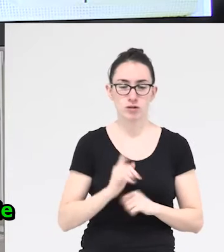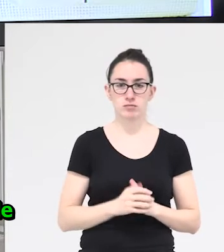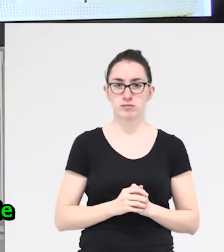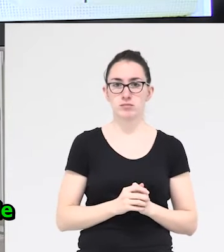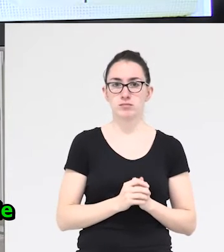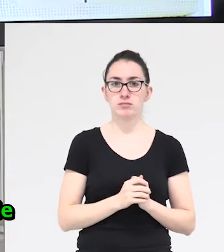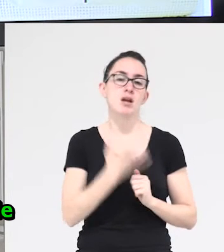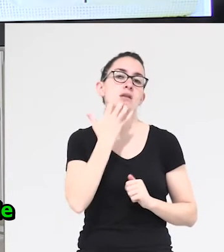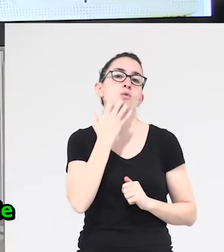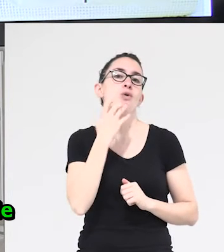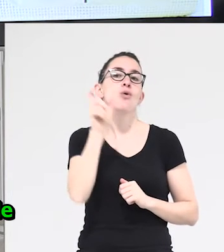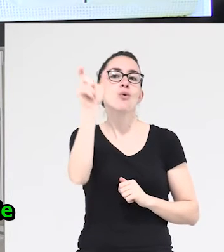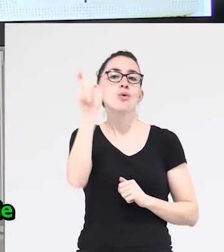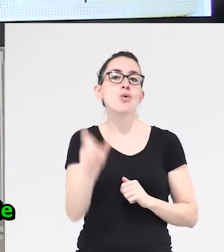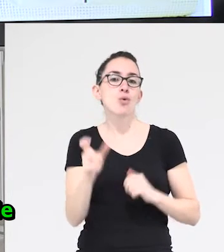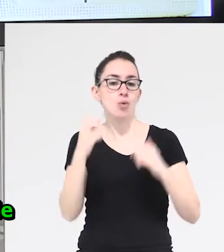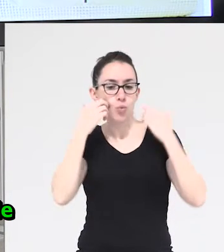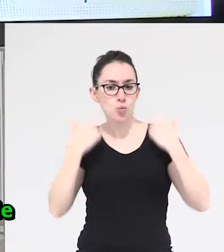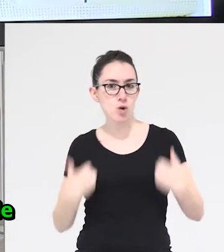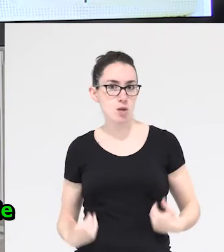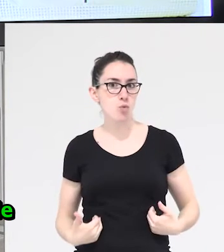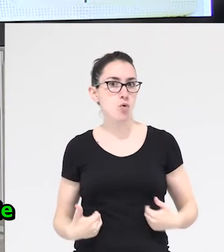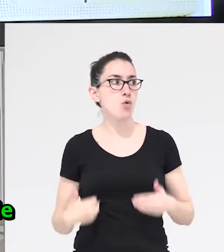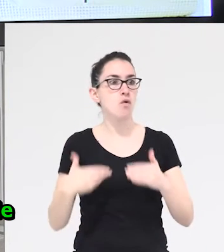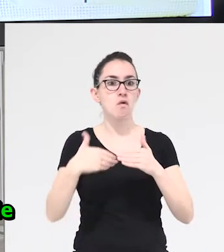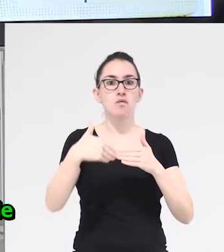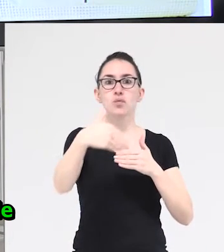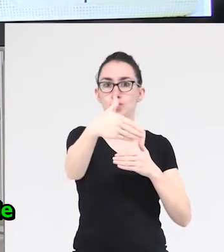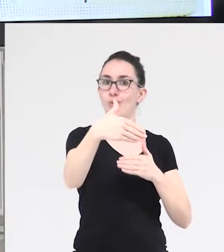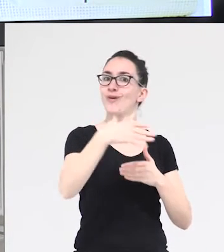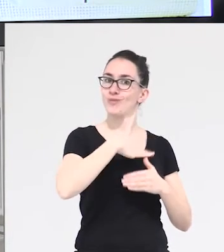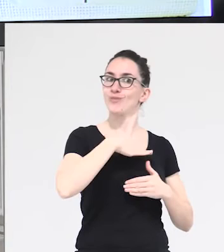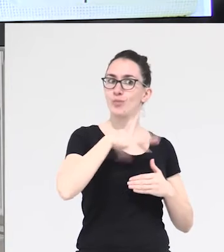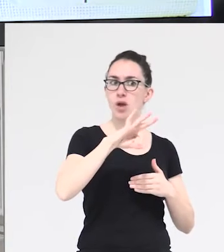Un cuerpo que es un futuro posible y un futuro al que hay que temer.